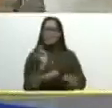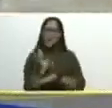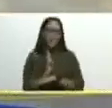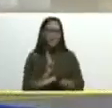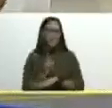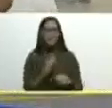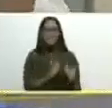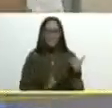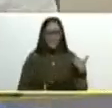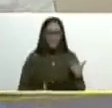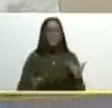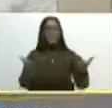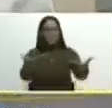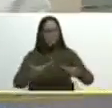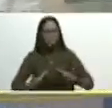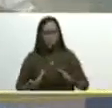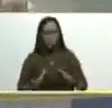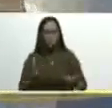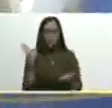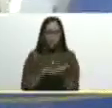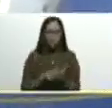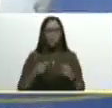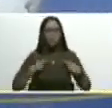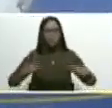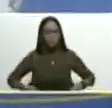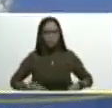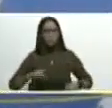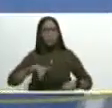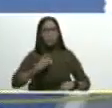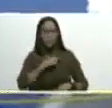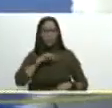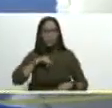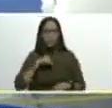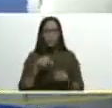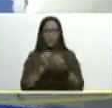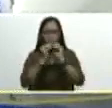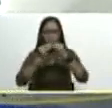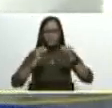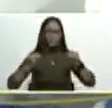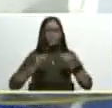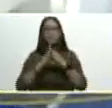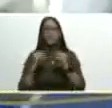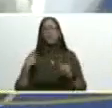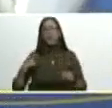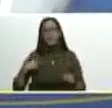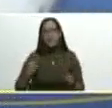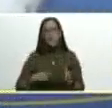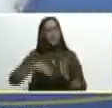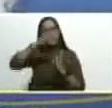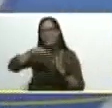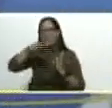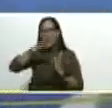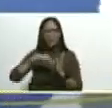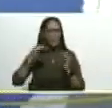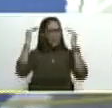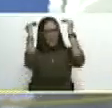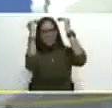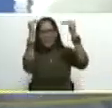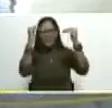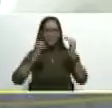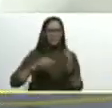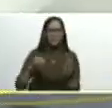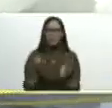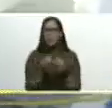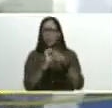presidente, nos otorgó los recursos necesarios para poder, bueno, rehabilitar todo lo que tiene que ver con impermeabilización, todo lo que tiene que ver